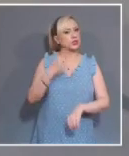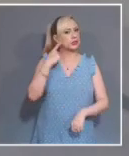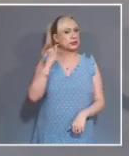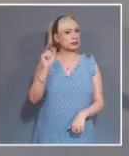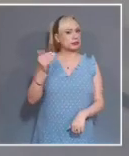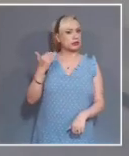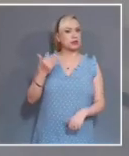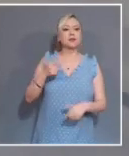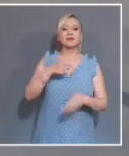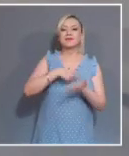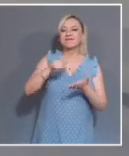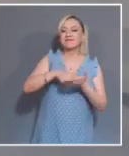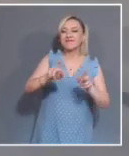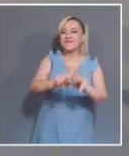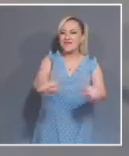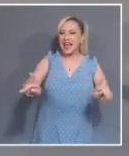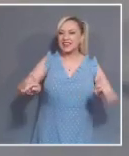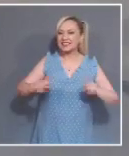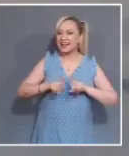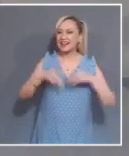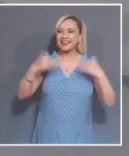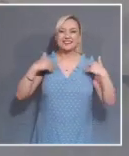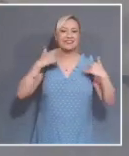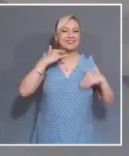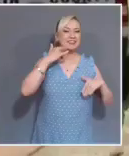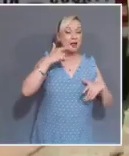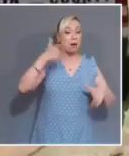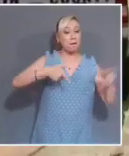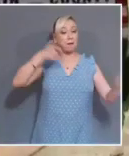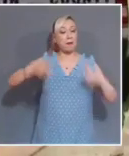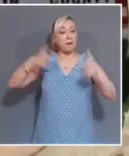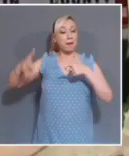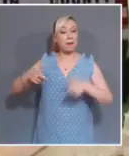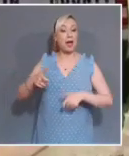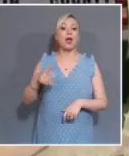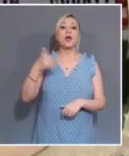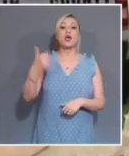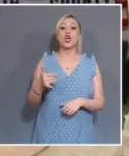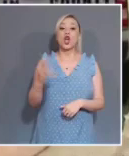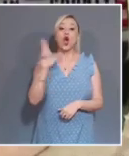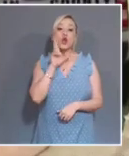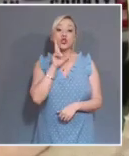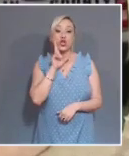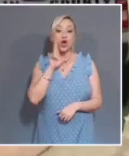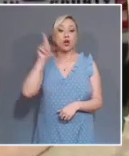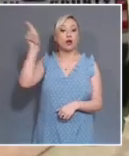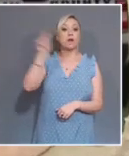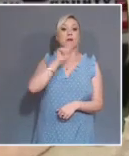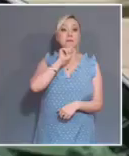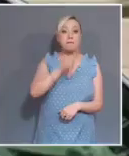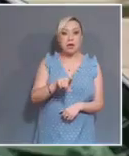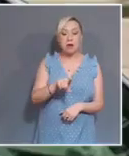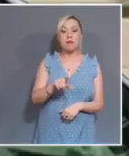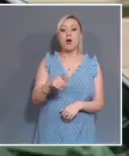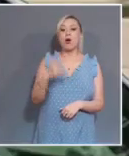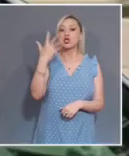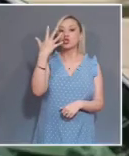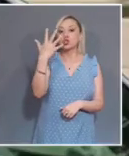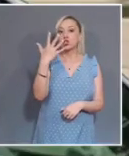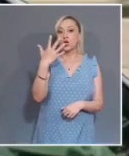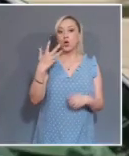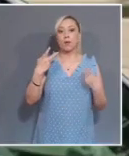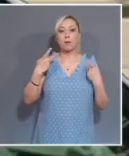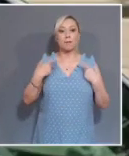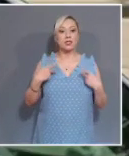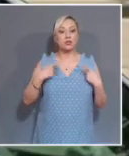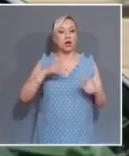que dejó 8 muertos y de otro incidente en Houston, en el que un hombre mató a 5 de sus vecinos que le